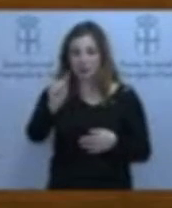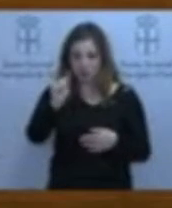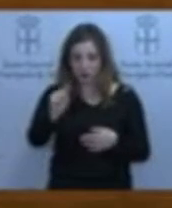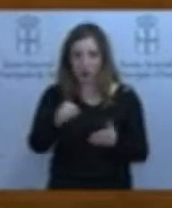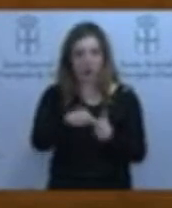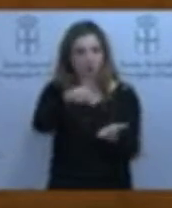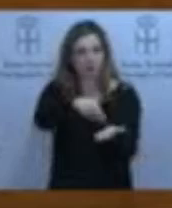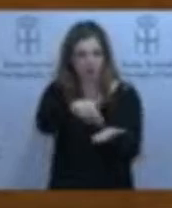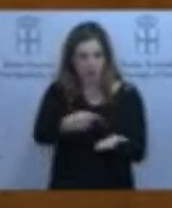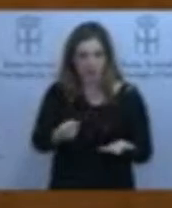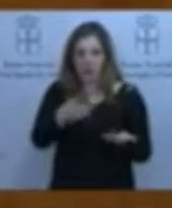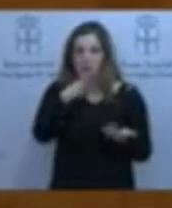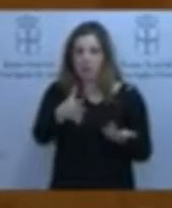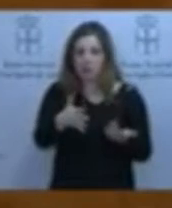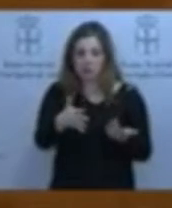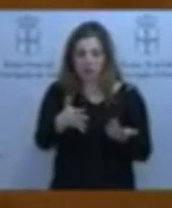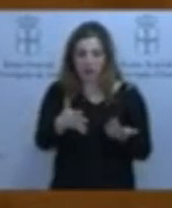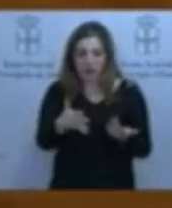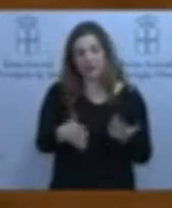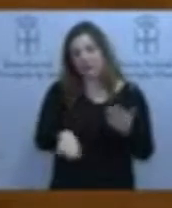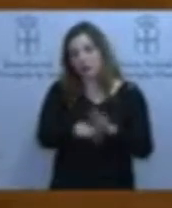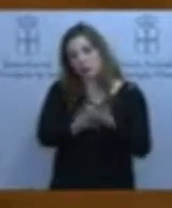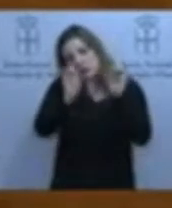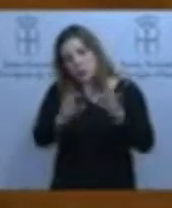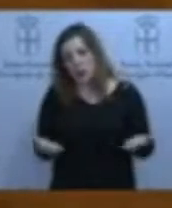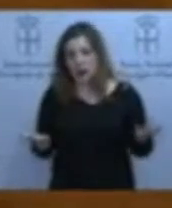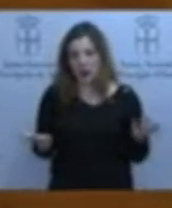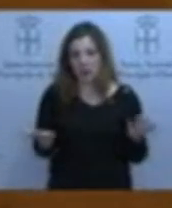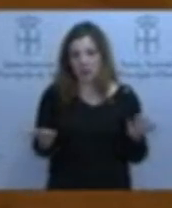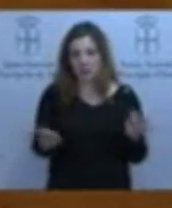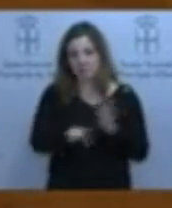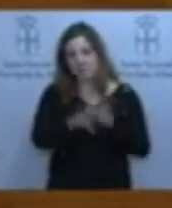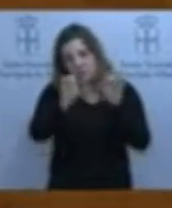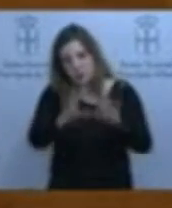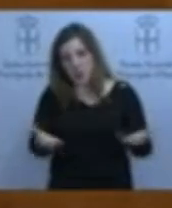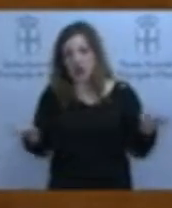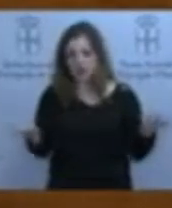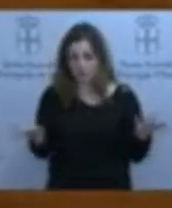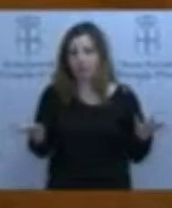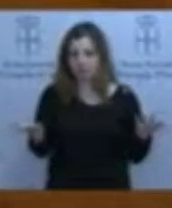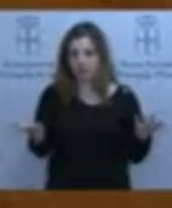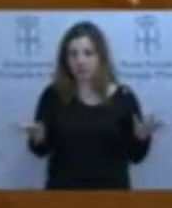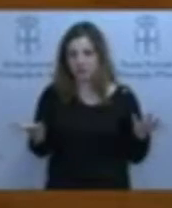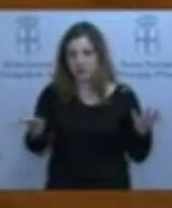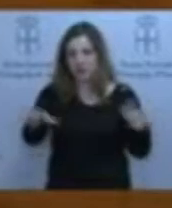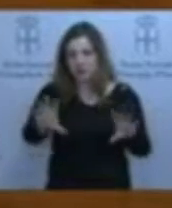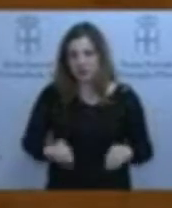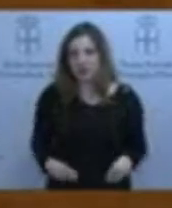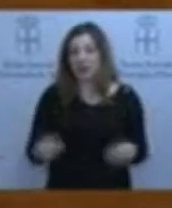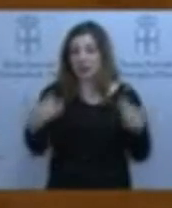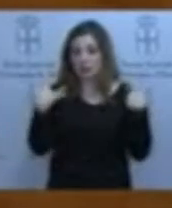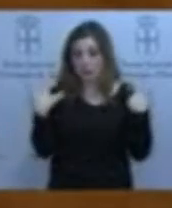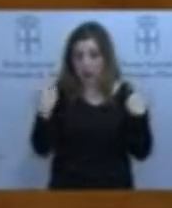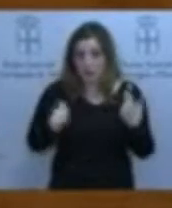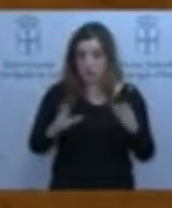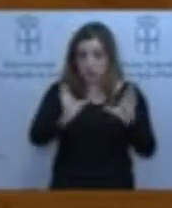recriminarles para que eso. Y sigue la fiesta, o sea, al día siguiente sigue la fiesta y seguimos admitiendo, o se sigue admitiendo, y también con la responsabilidad sobre todo del partido